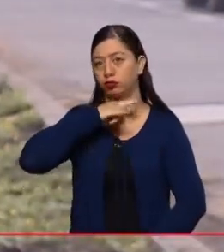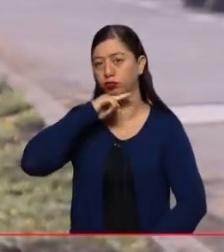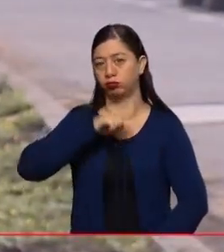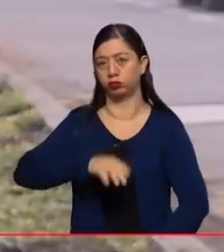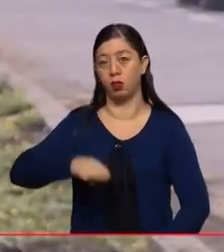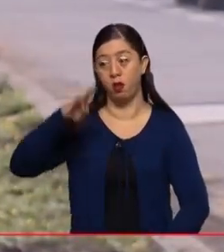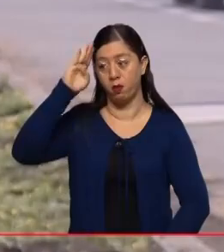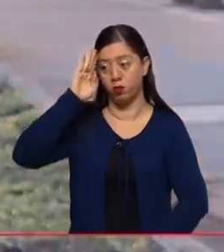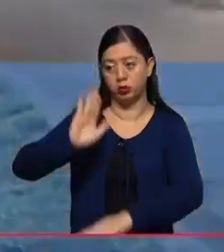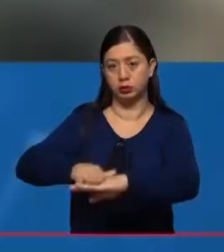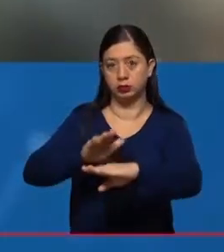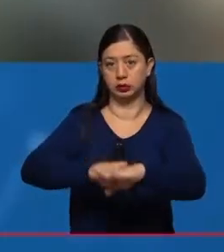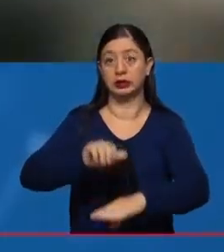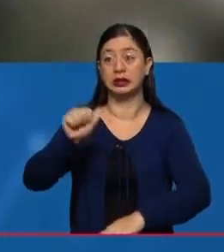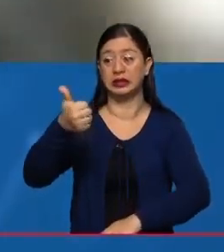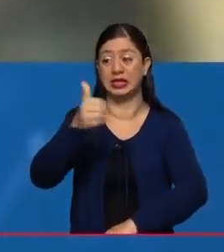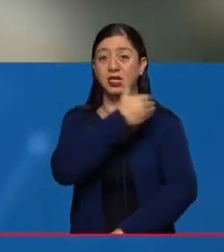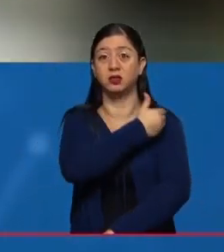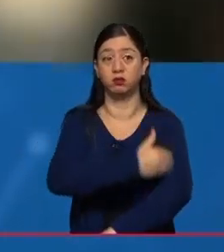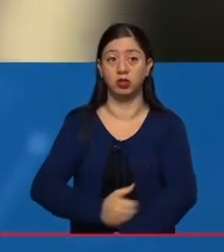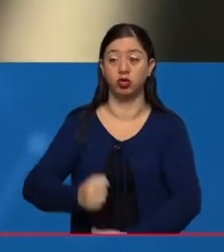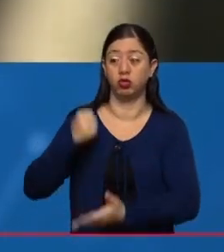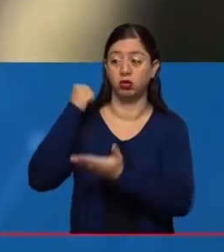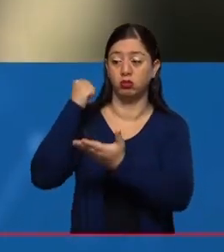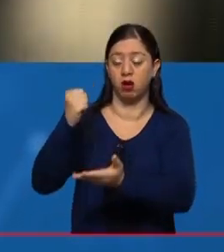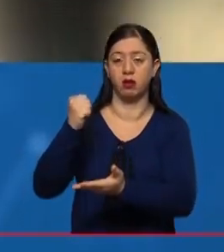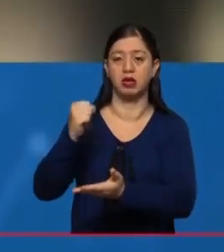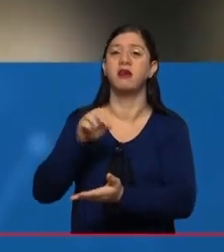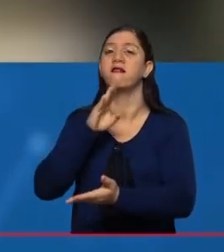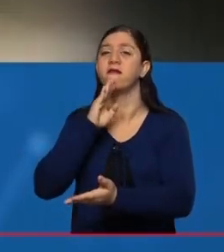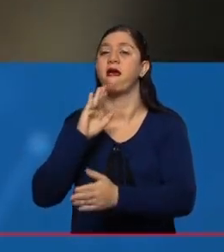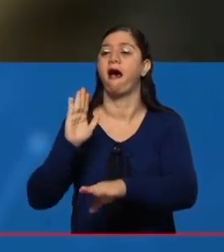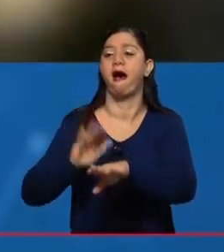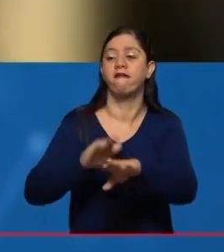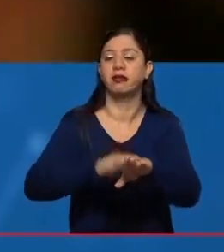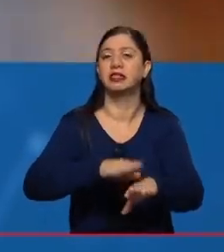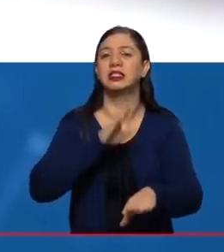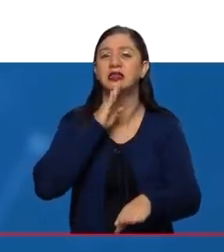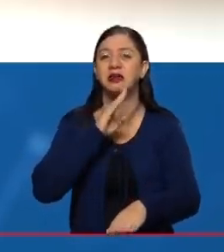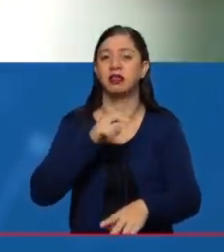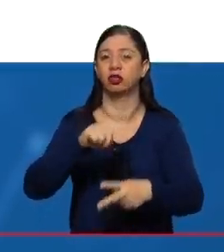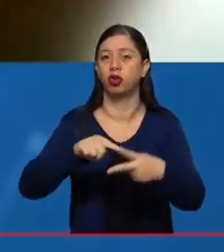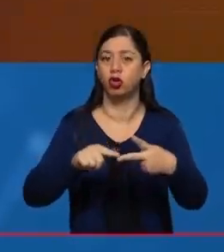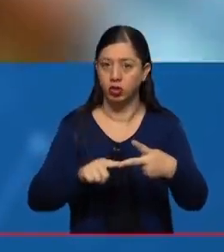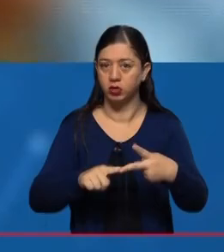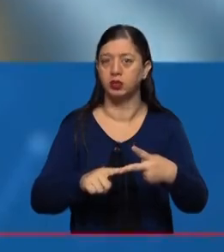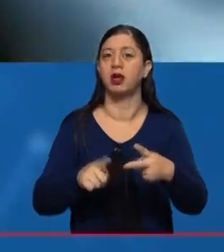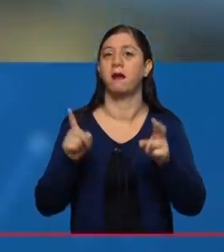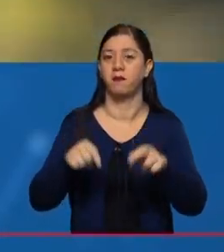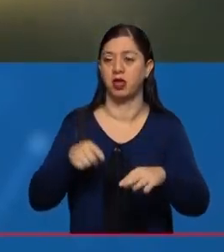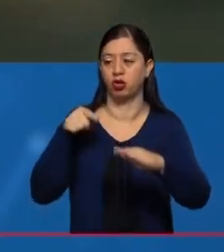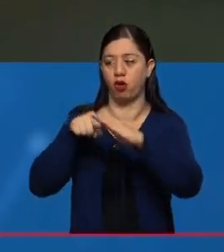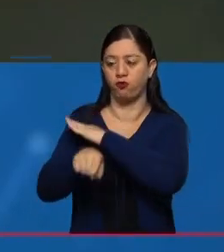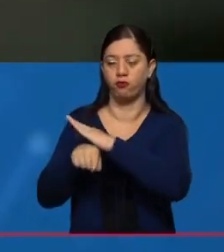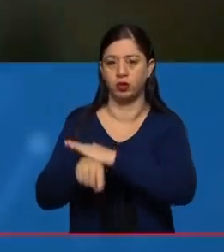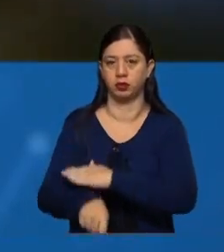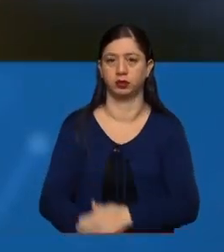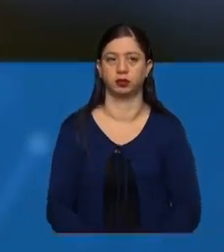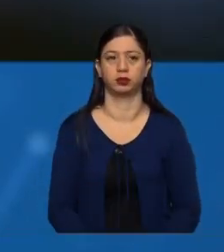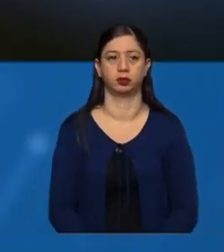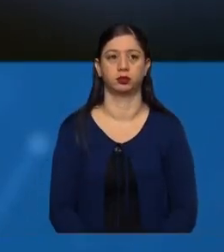ofrecido una recompensa de hasta 10 millones a quien dé información que permita la captura de dos responsables más que huyeron de la zona del crimen.